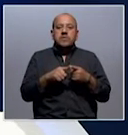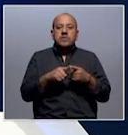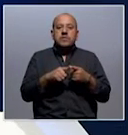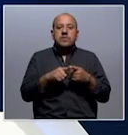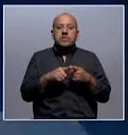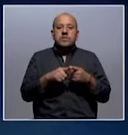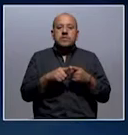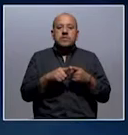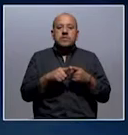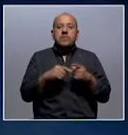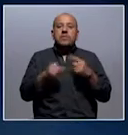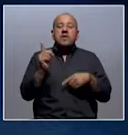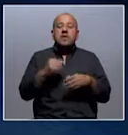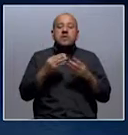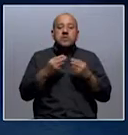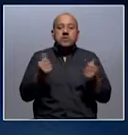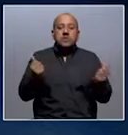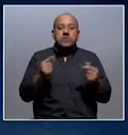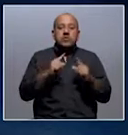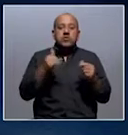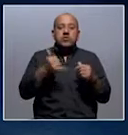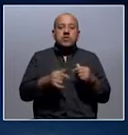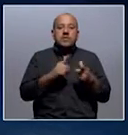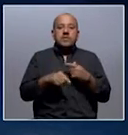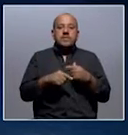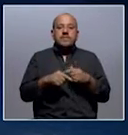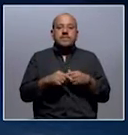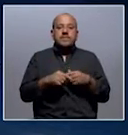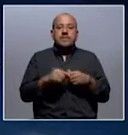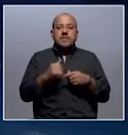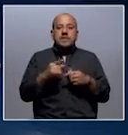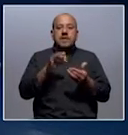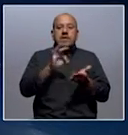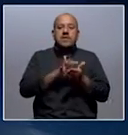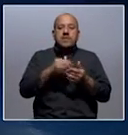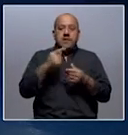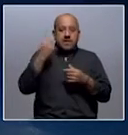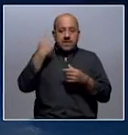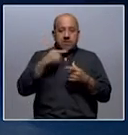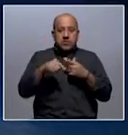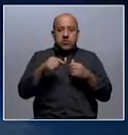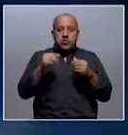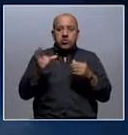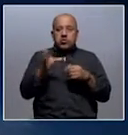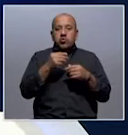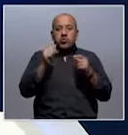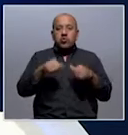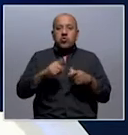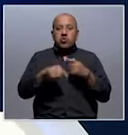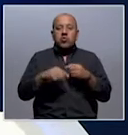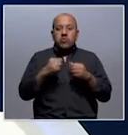más liviano en el sentido que no tiene efectos colaterales como los otros que atacan al sistema nervioso de todos los fármacos que hasta ahora se han tratado con la obesidad